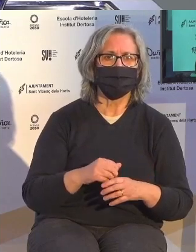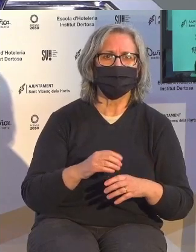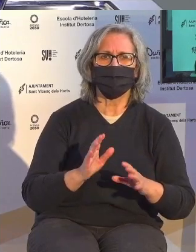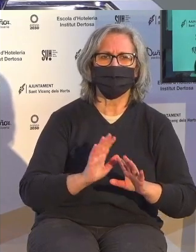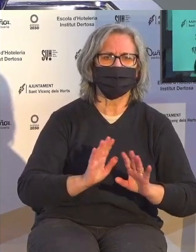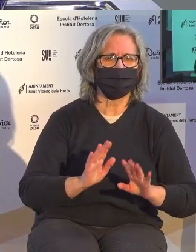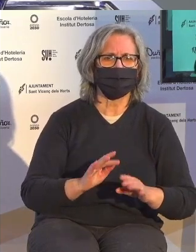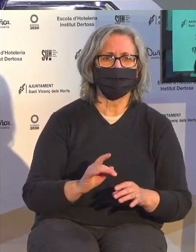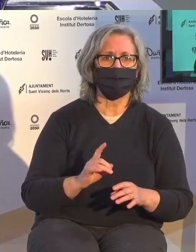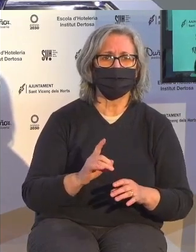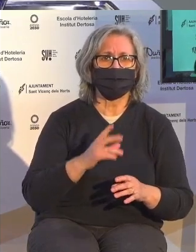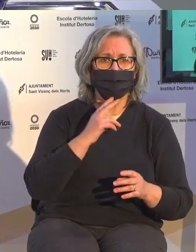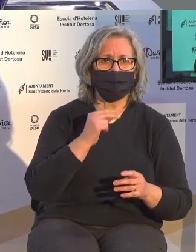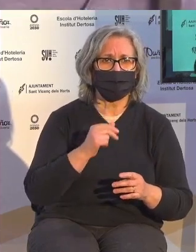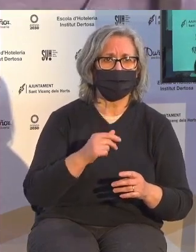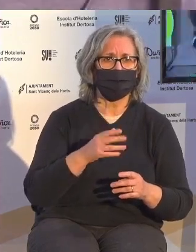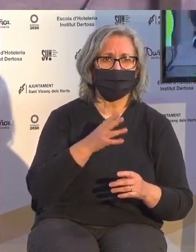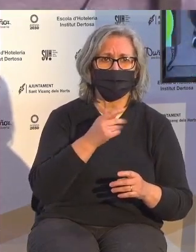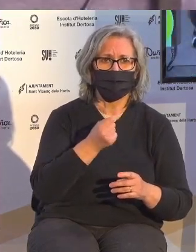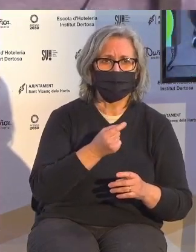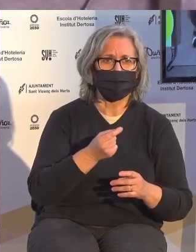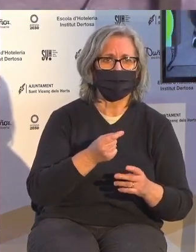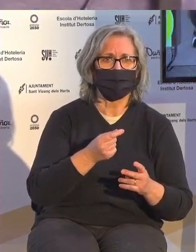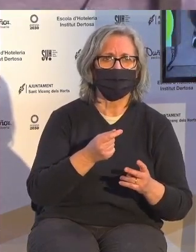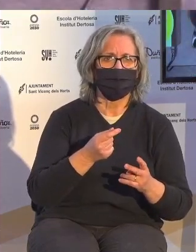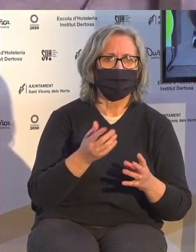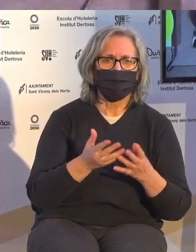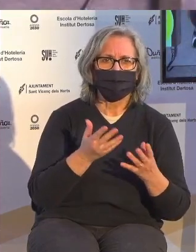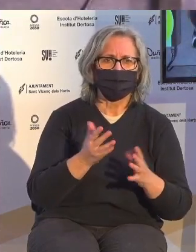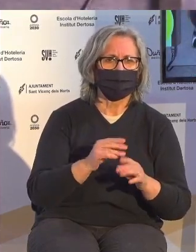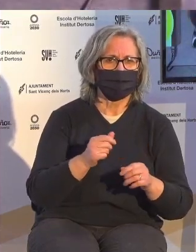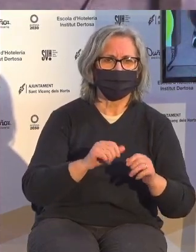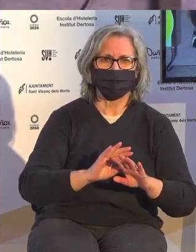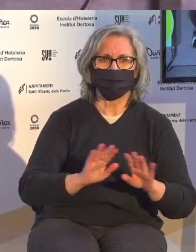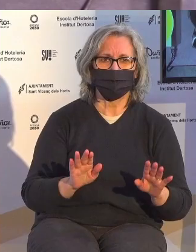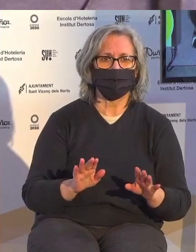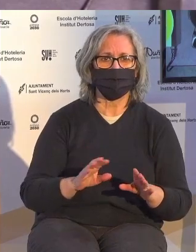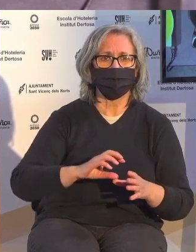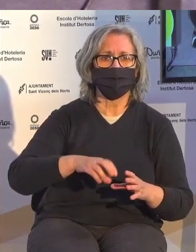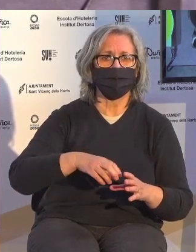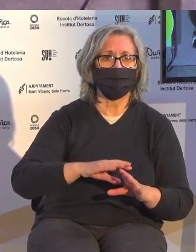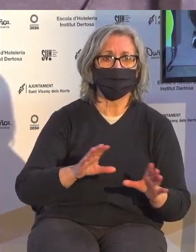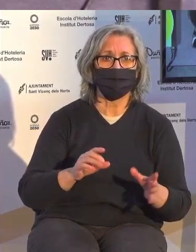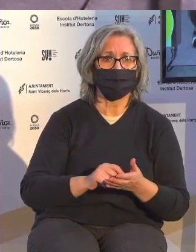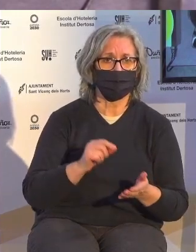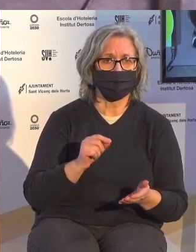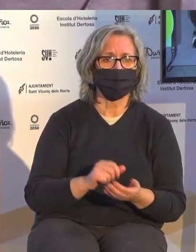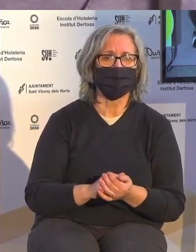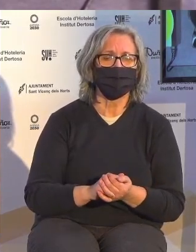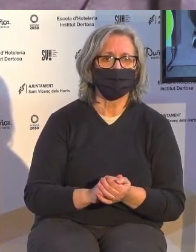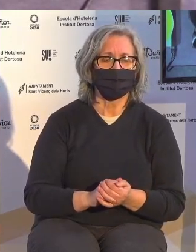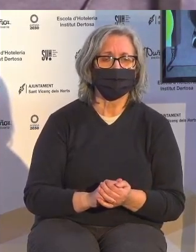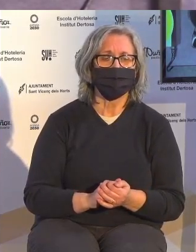necesito lógicamente de azúcar para que se queda soft